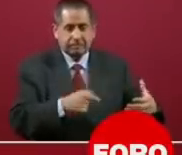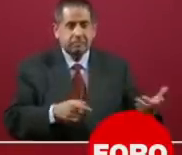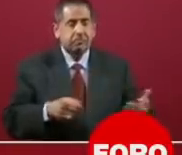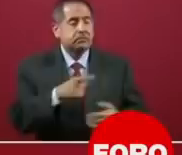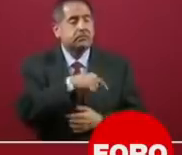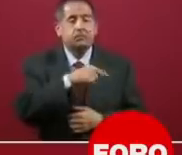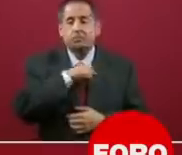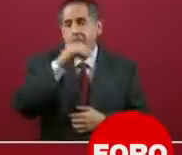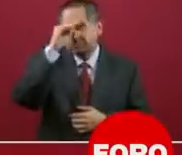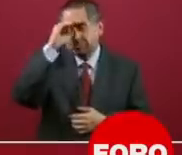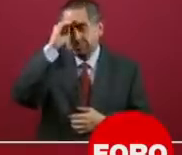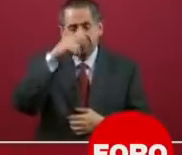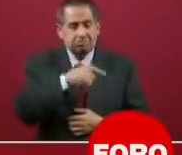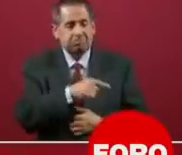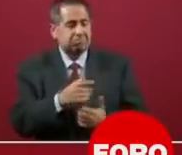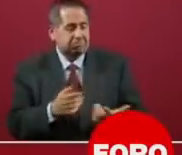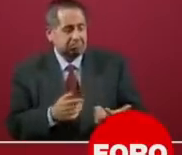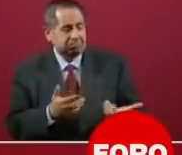piensan